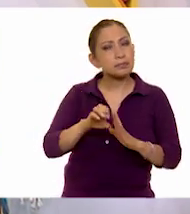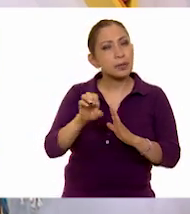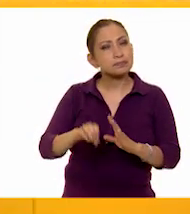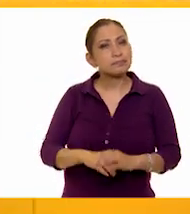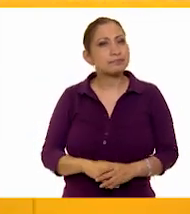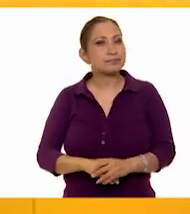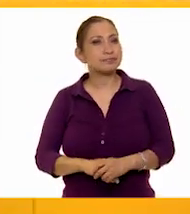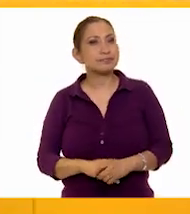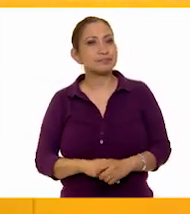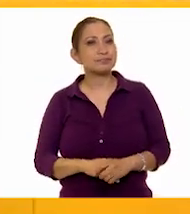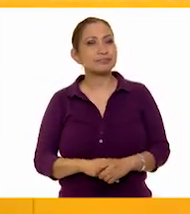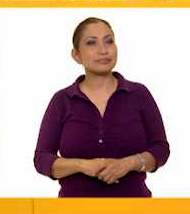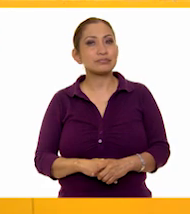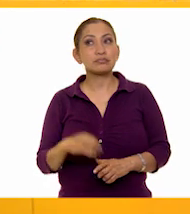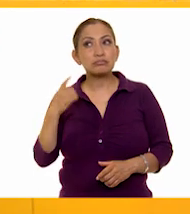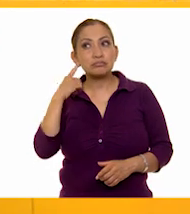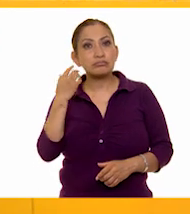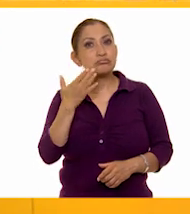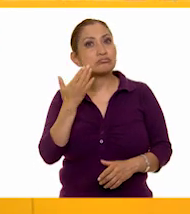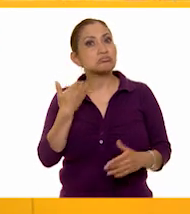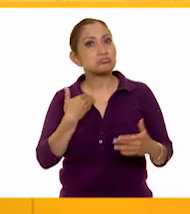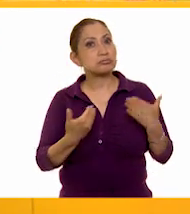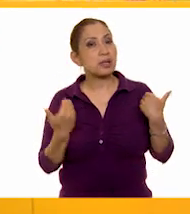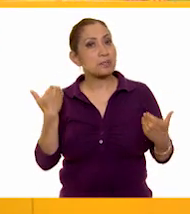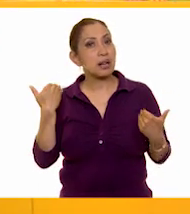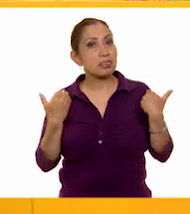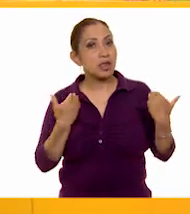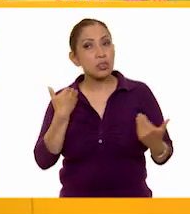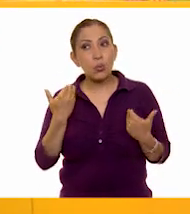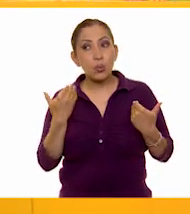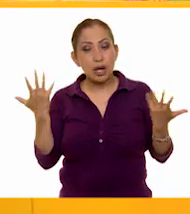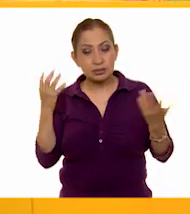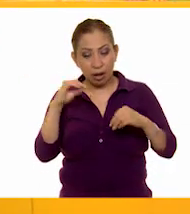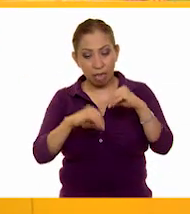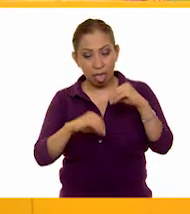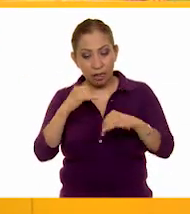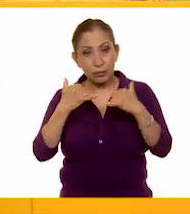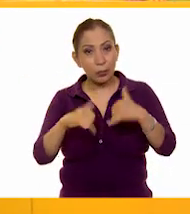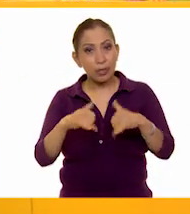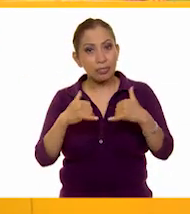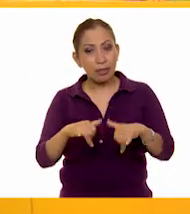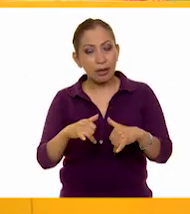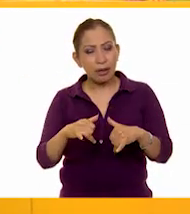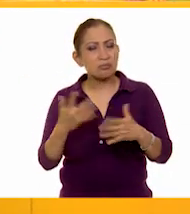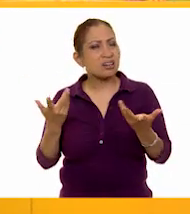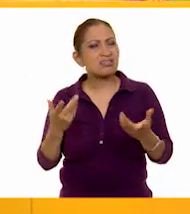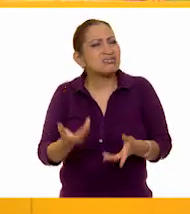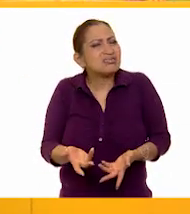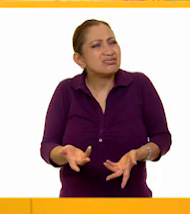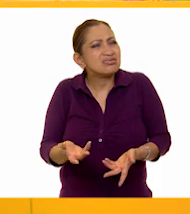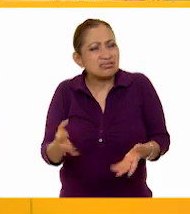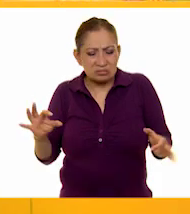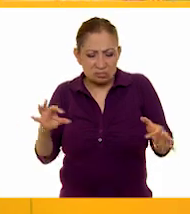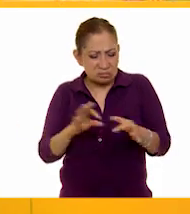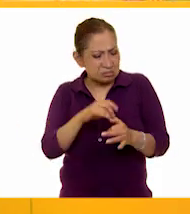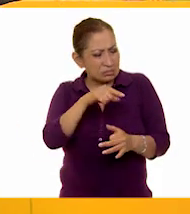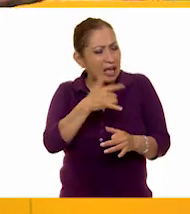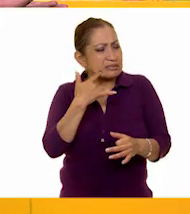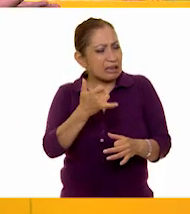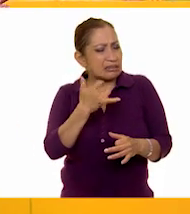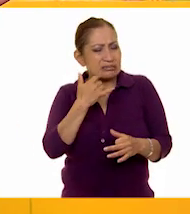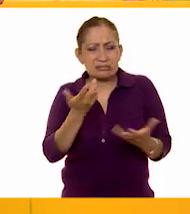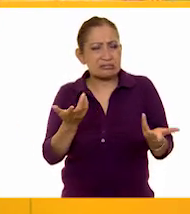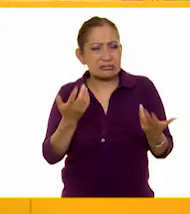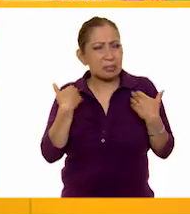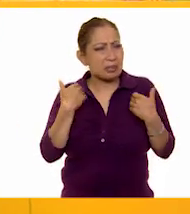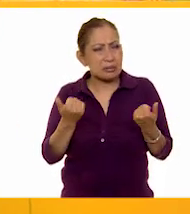A ver, eso suena muy divertido, hacer un juguete, pero... pero, ¿eso qué tiene que ver con ser perseverante? Eso